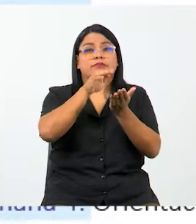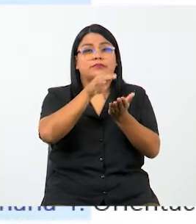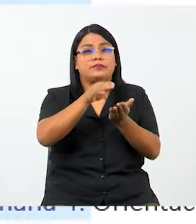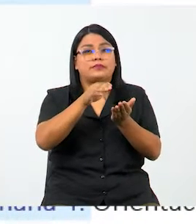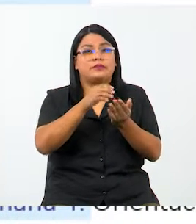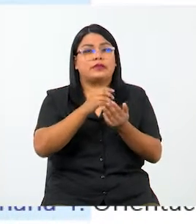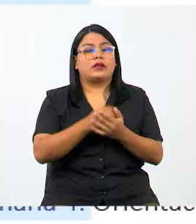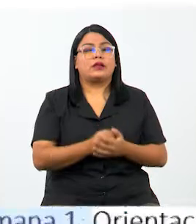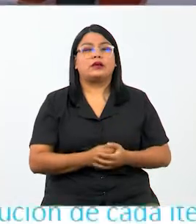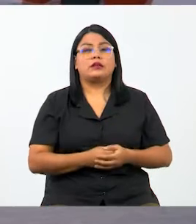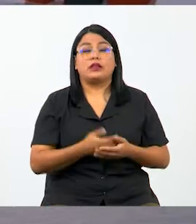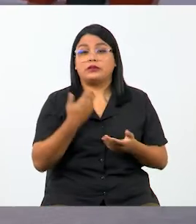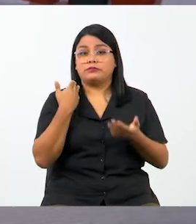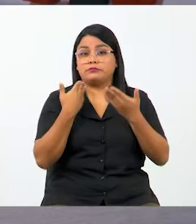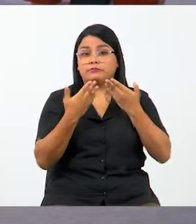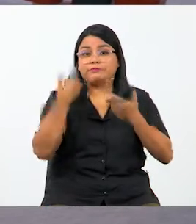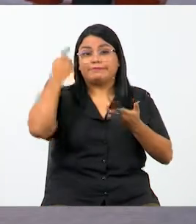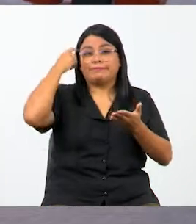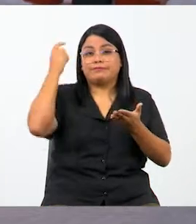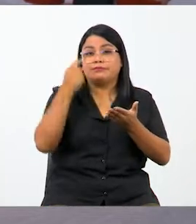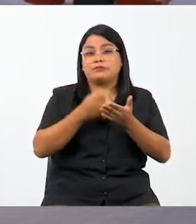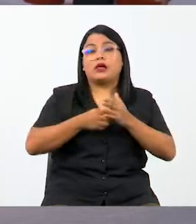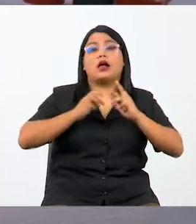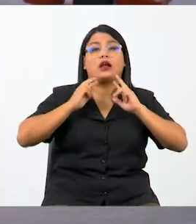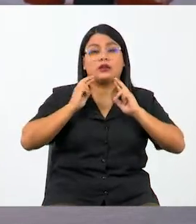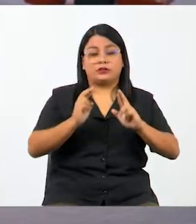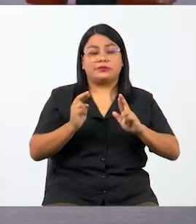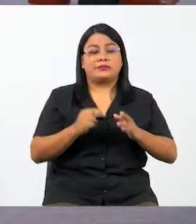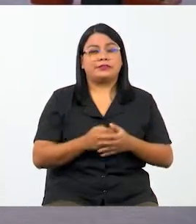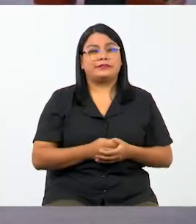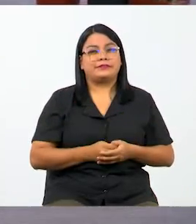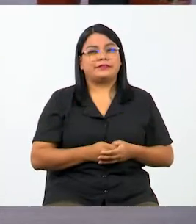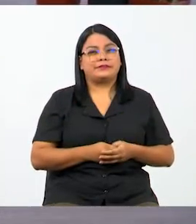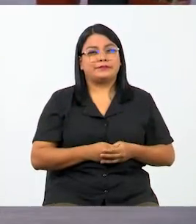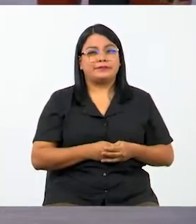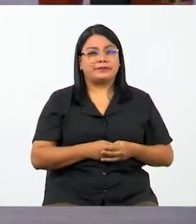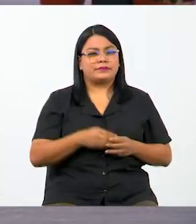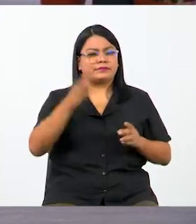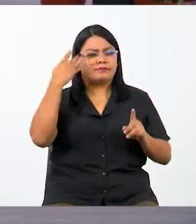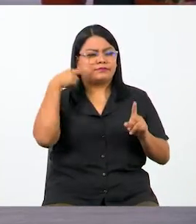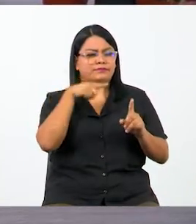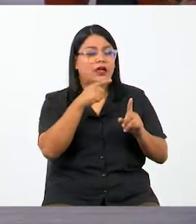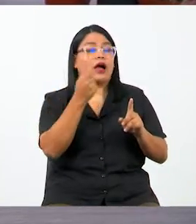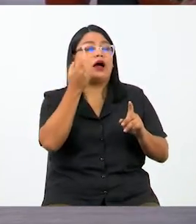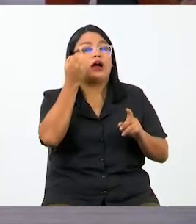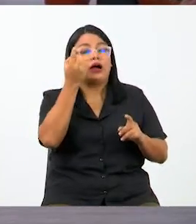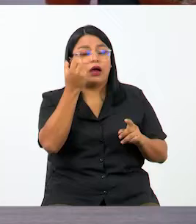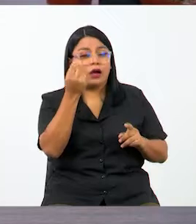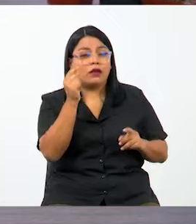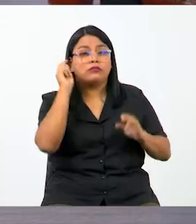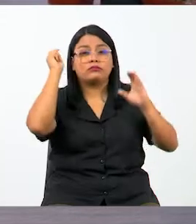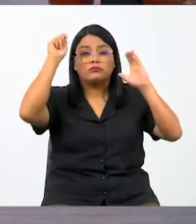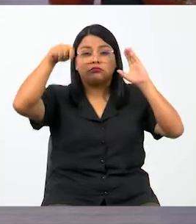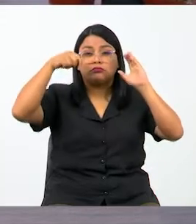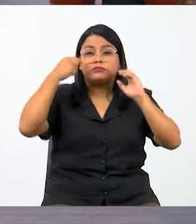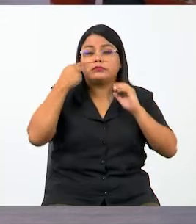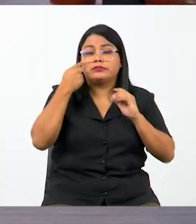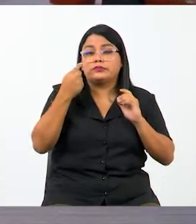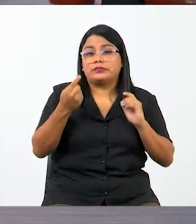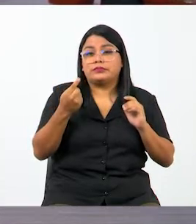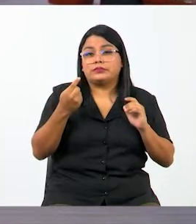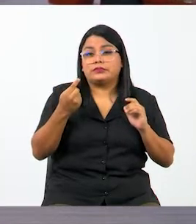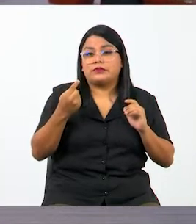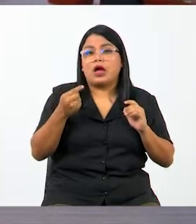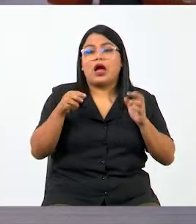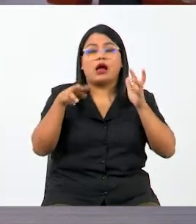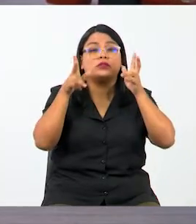el solucionario. Esmeralda, entiendo entonces que en este video que acabamos de ver lo que pudimos observar es el tomo 1